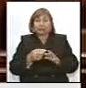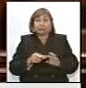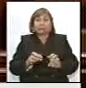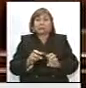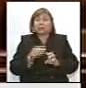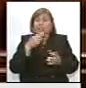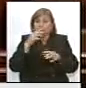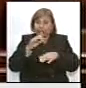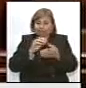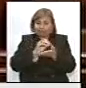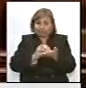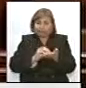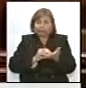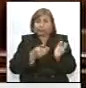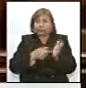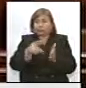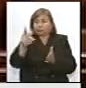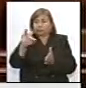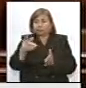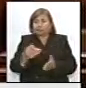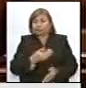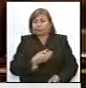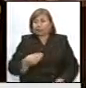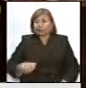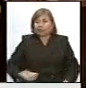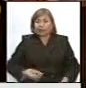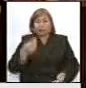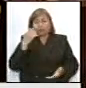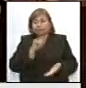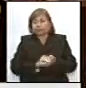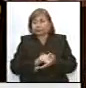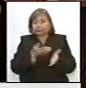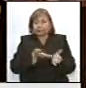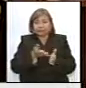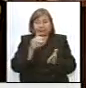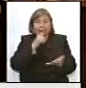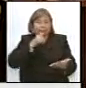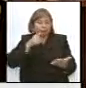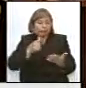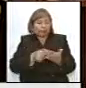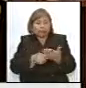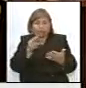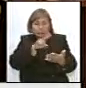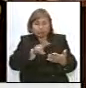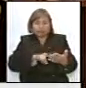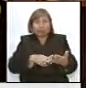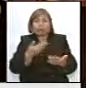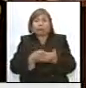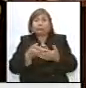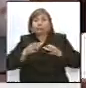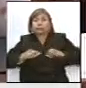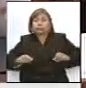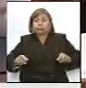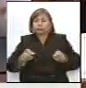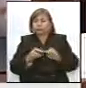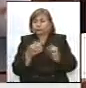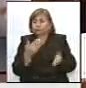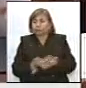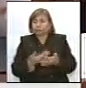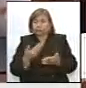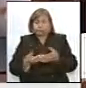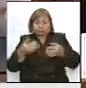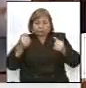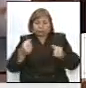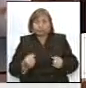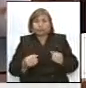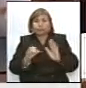será notificada de inmediato al Poder Ejecutivo a través de un oficio leído tras la votación en el Pleno y según lo establece